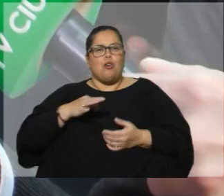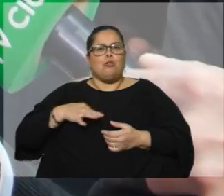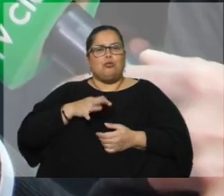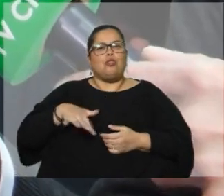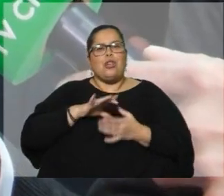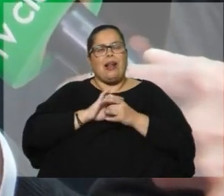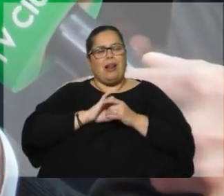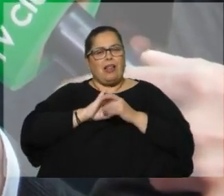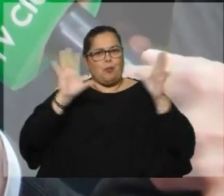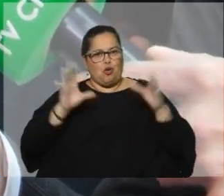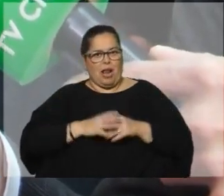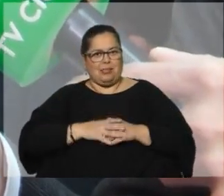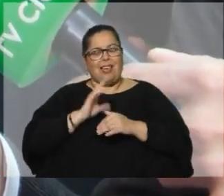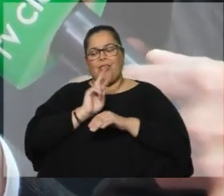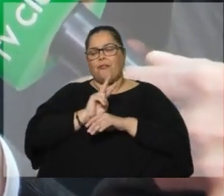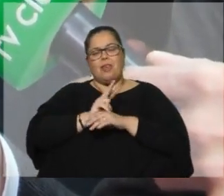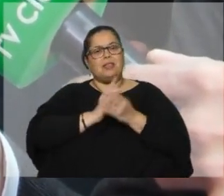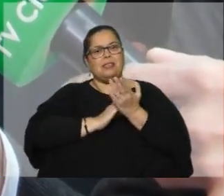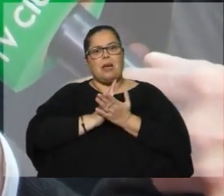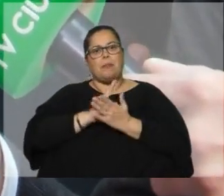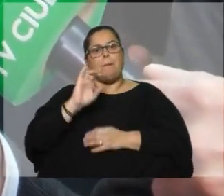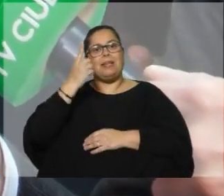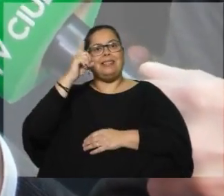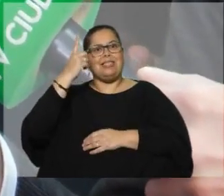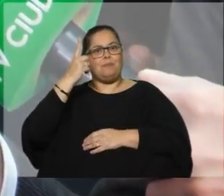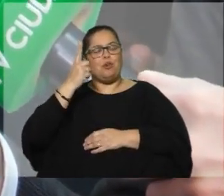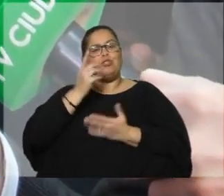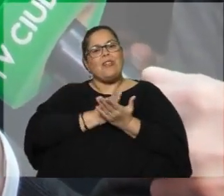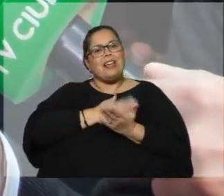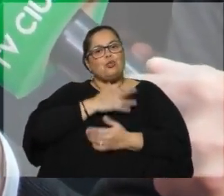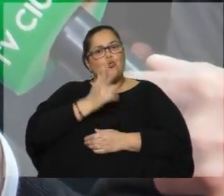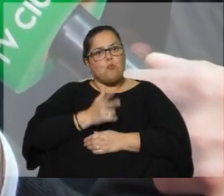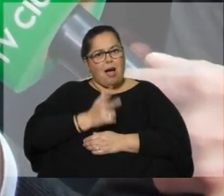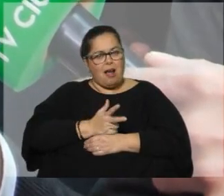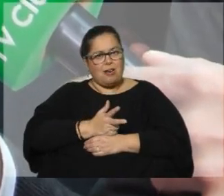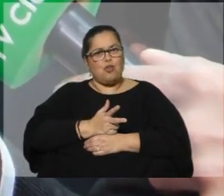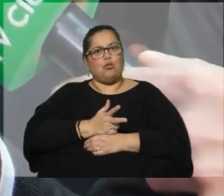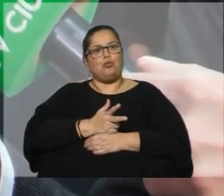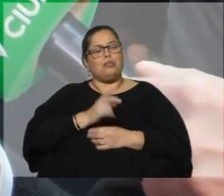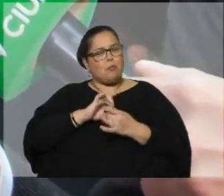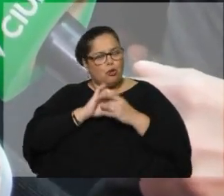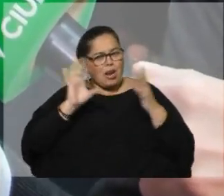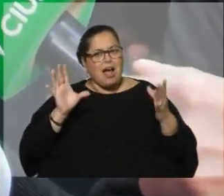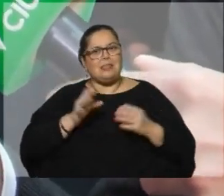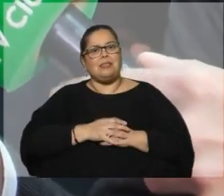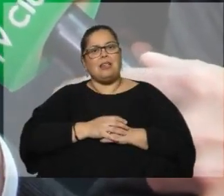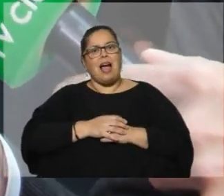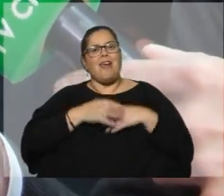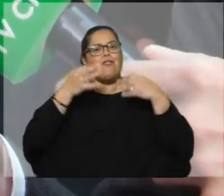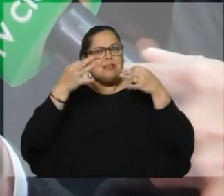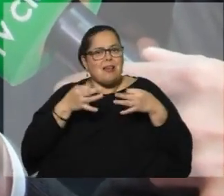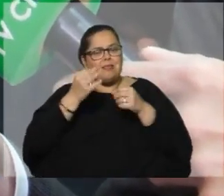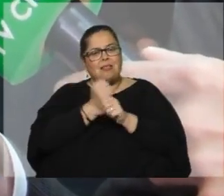con defensa de los principios de la democracia, de los derechos humanos, también de la eficiencia en la gestión pública,